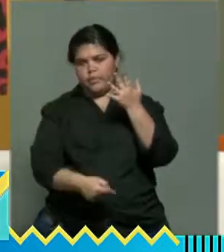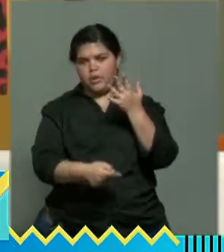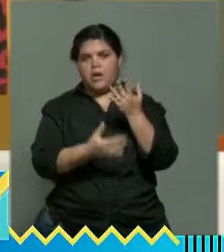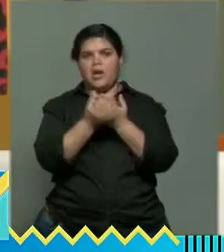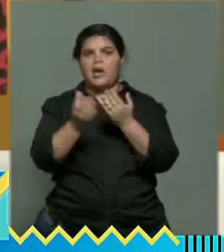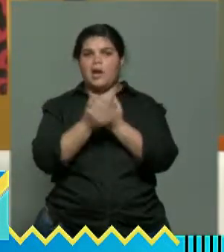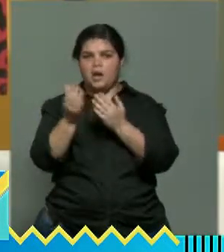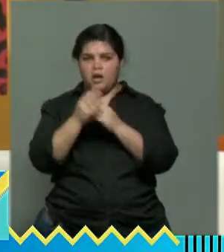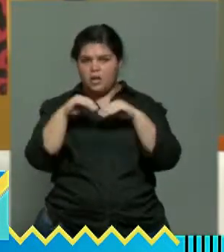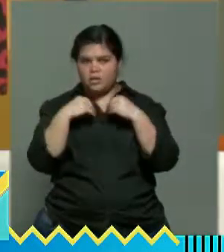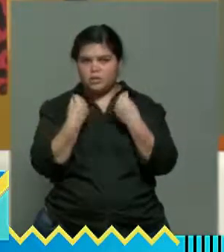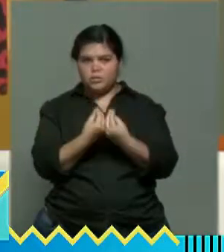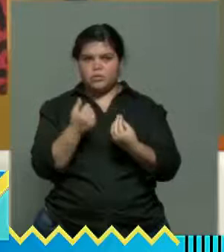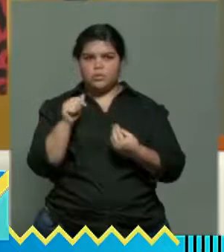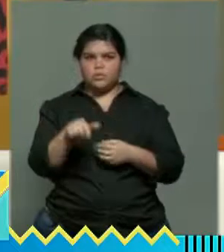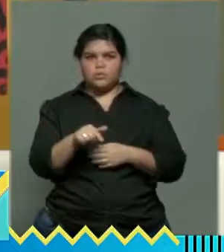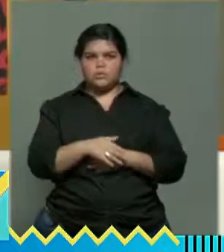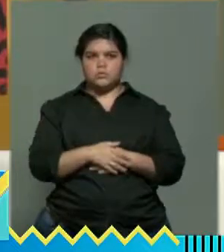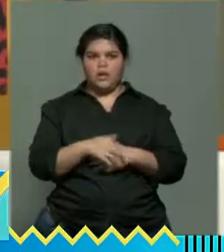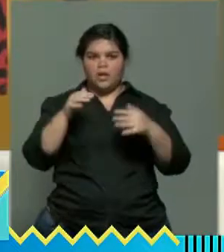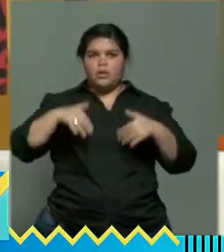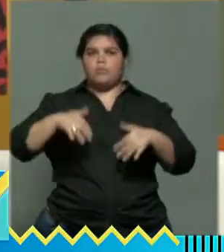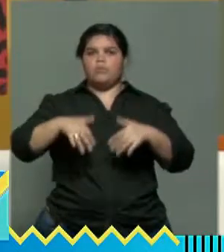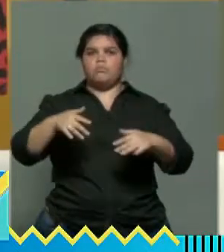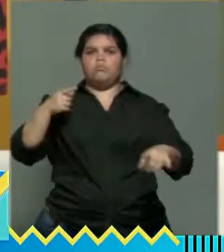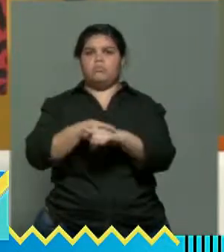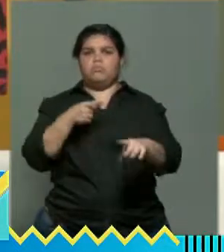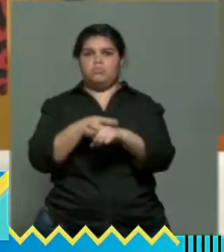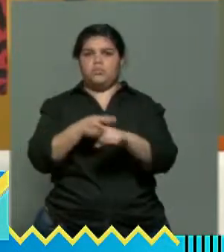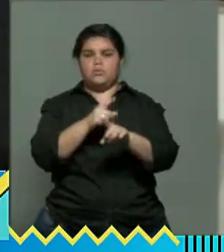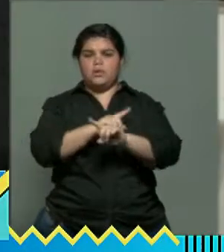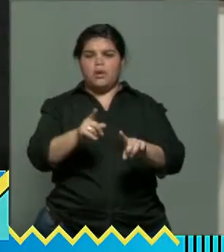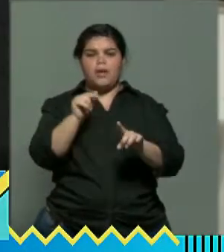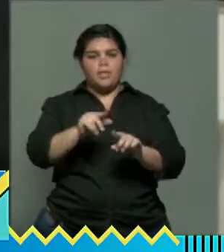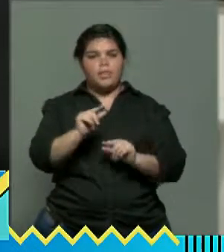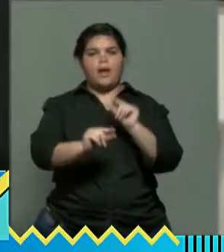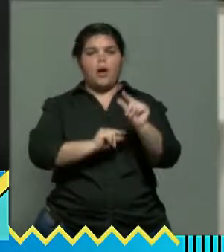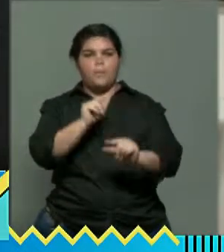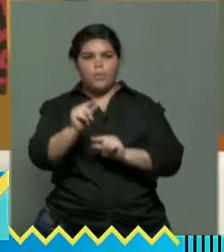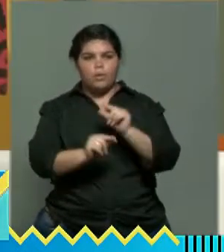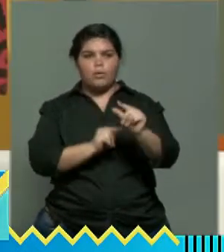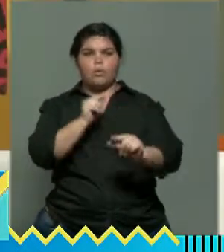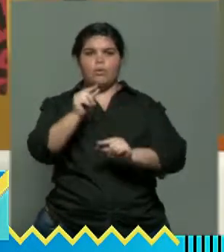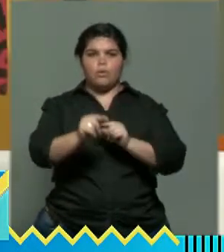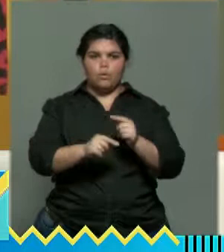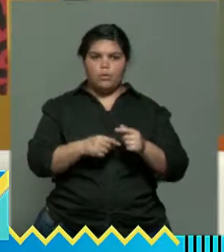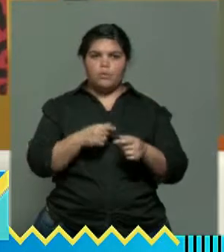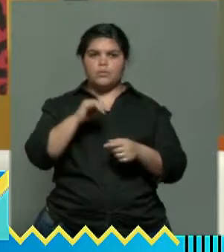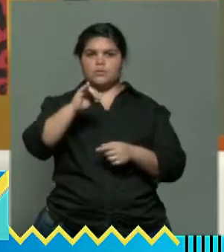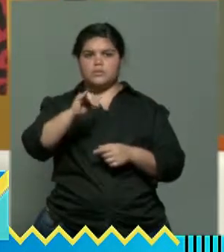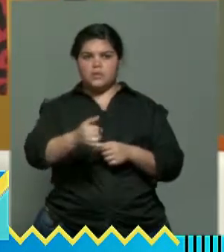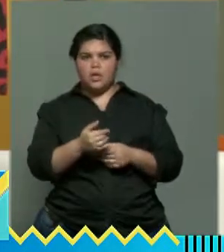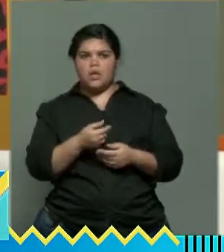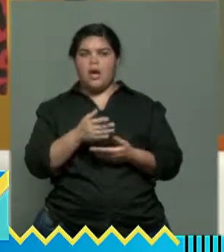lío social, o mañana vamos a tener una protesta. Claro. Y entonces empiezan a aflojarse las tuercas. Entonces si sale no va a ser porque fue de casualidad, sino